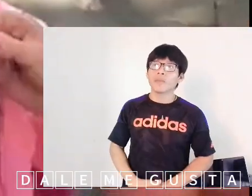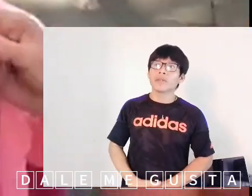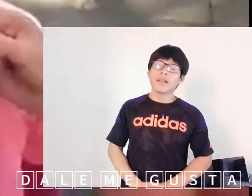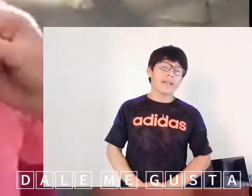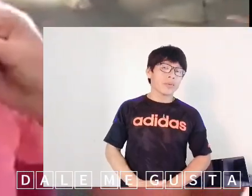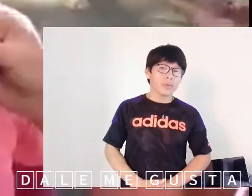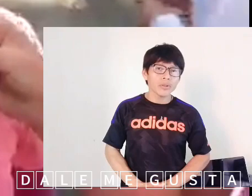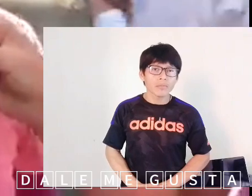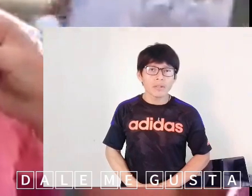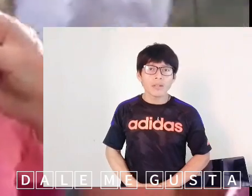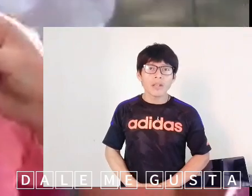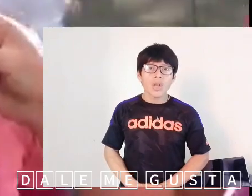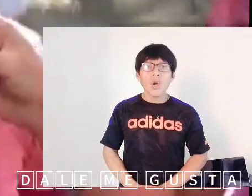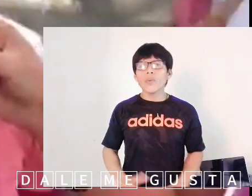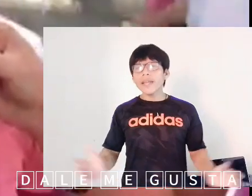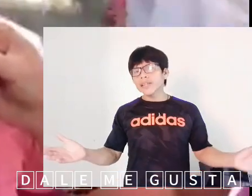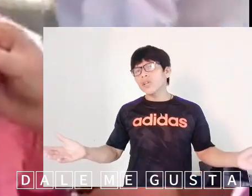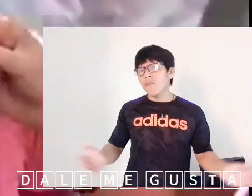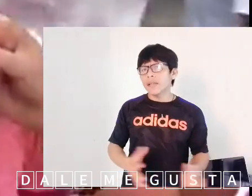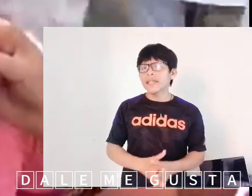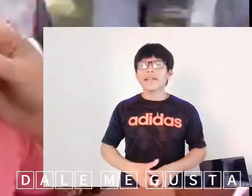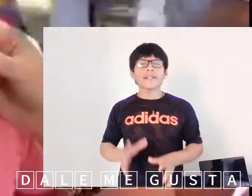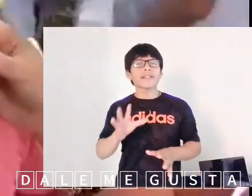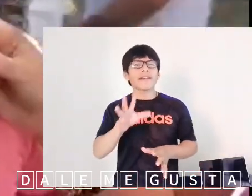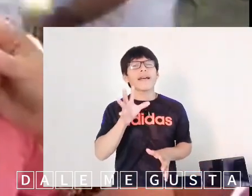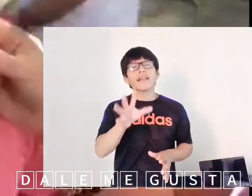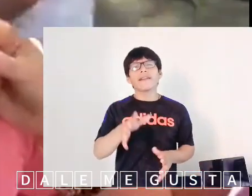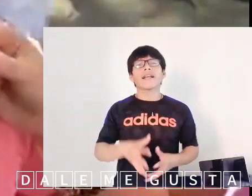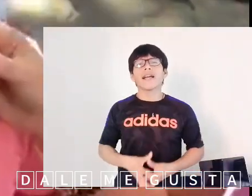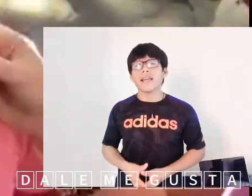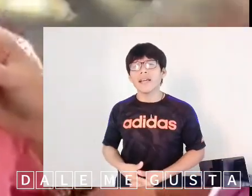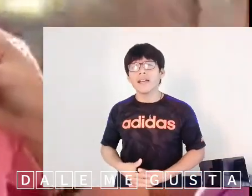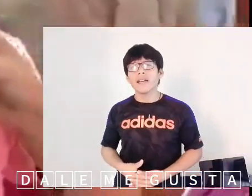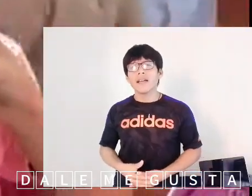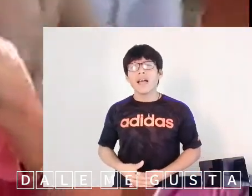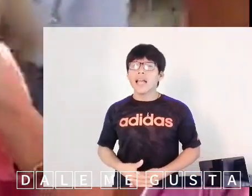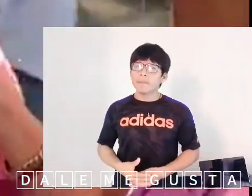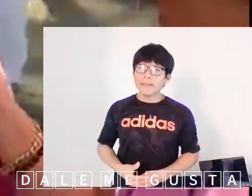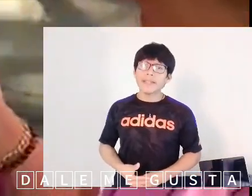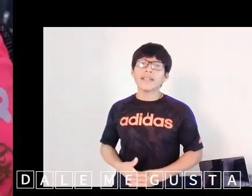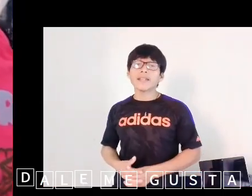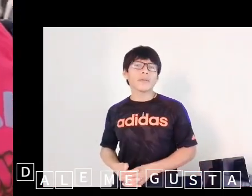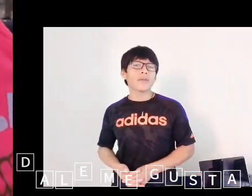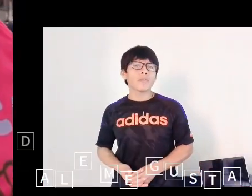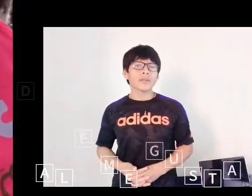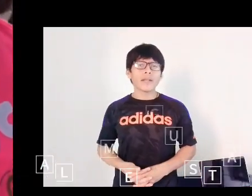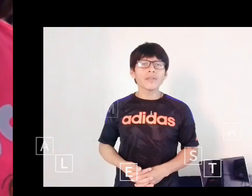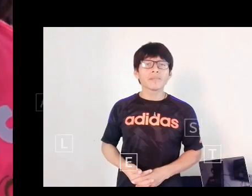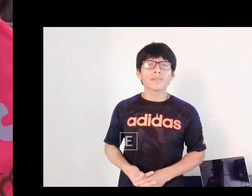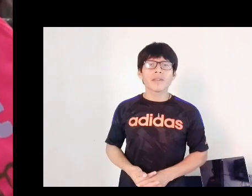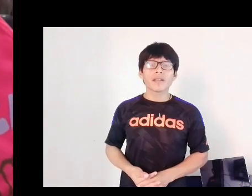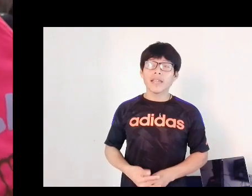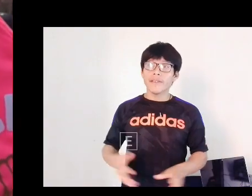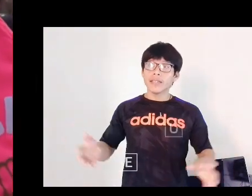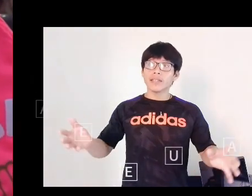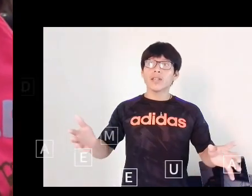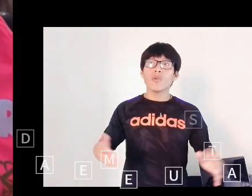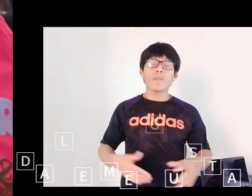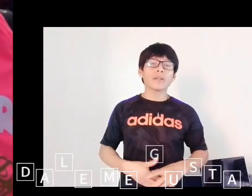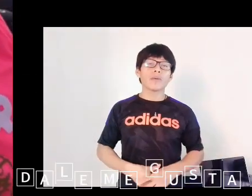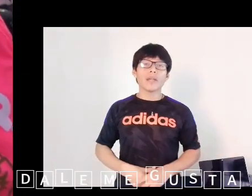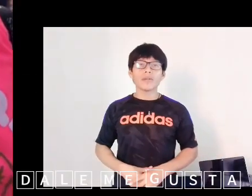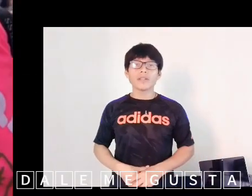el Monumento a la Revolución? Hubiera sido fácil restregarle en la cara al presidente Andrés Manuel López Obrador. Ya